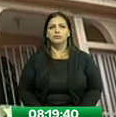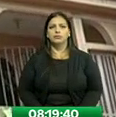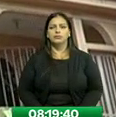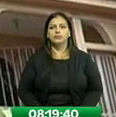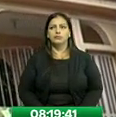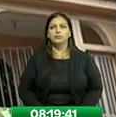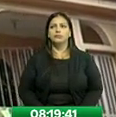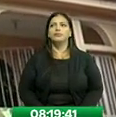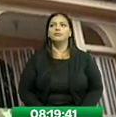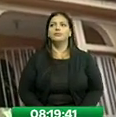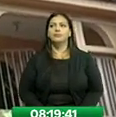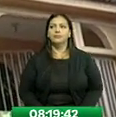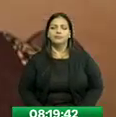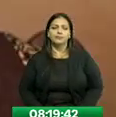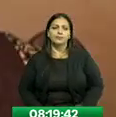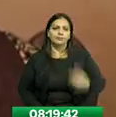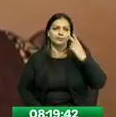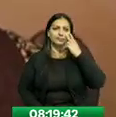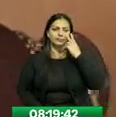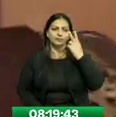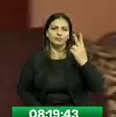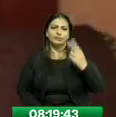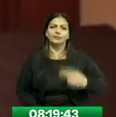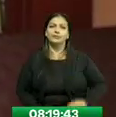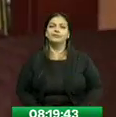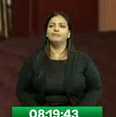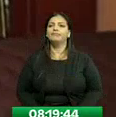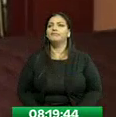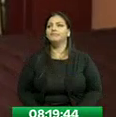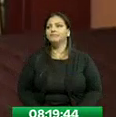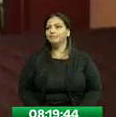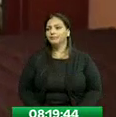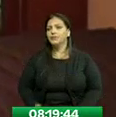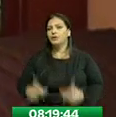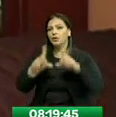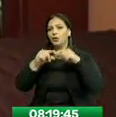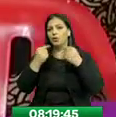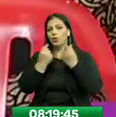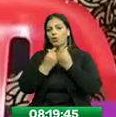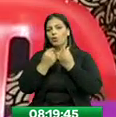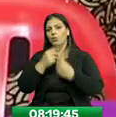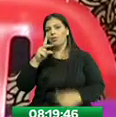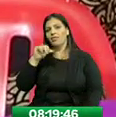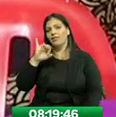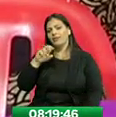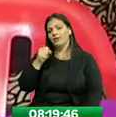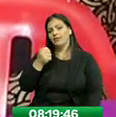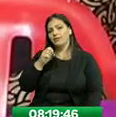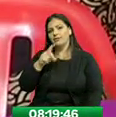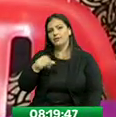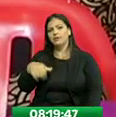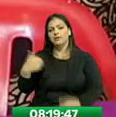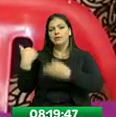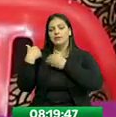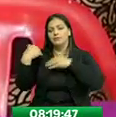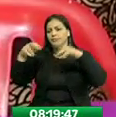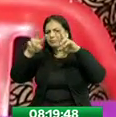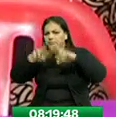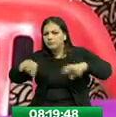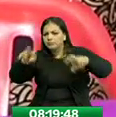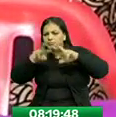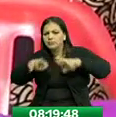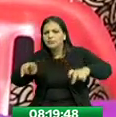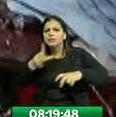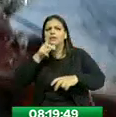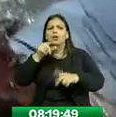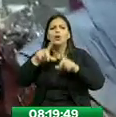es de conocimiento de la Fiscalía, que junto a unidades especializadas de la Policía Nacional tratan de desarticular aquella agrupación delictiva que